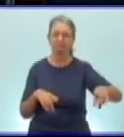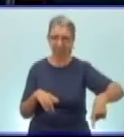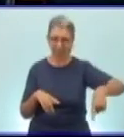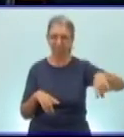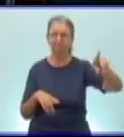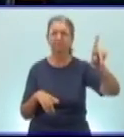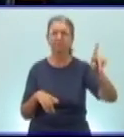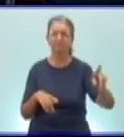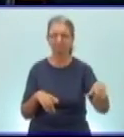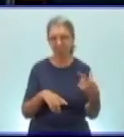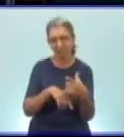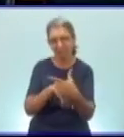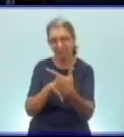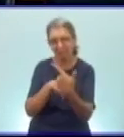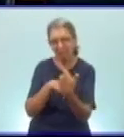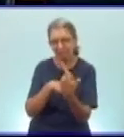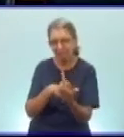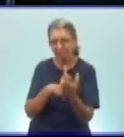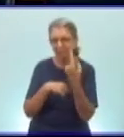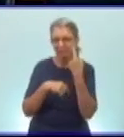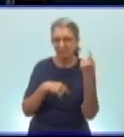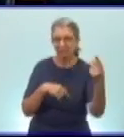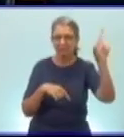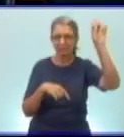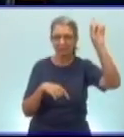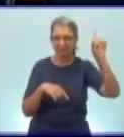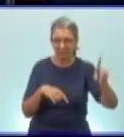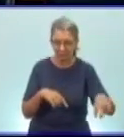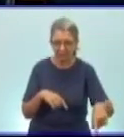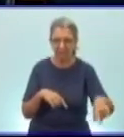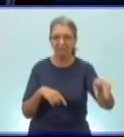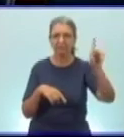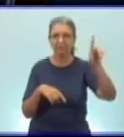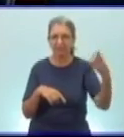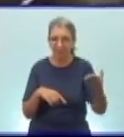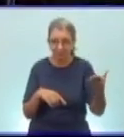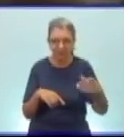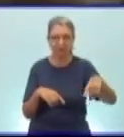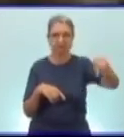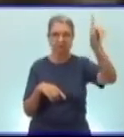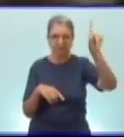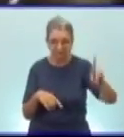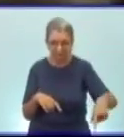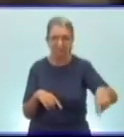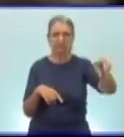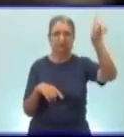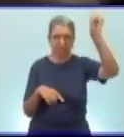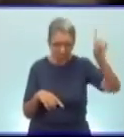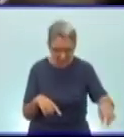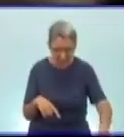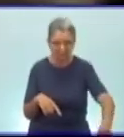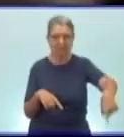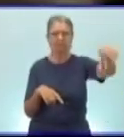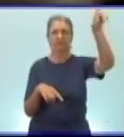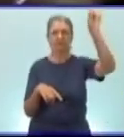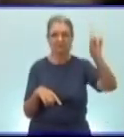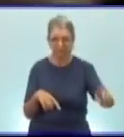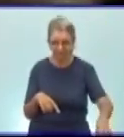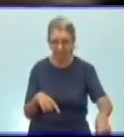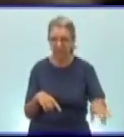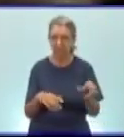como pueden ver, el más lento y más grande empieza a responder y consigo una enorme amplificación casi sin hacer